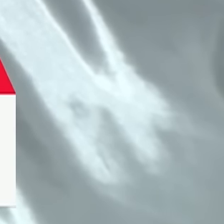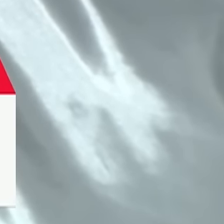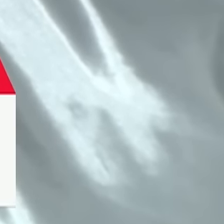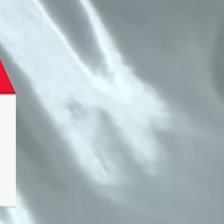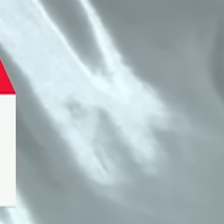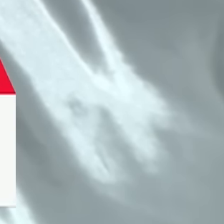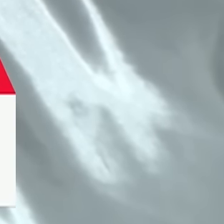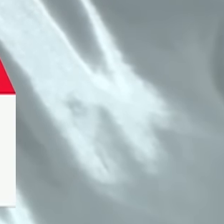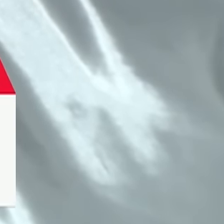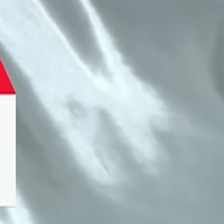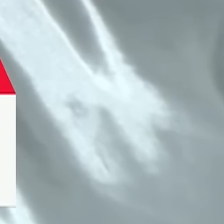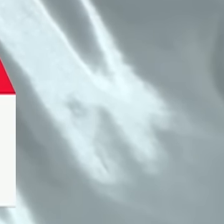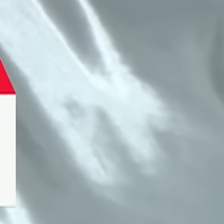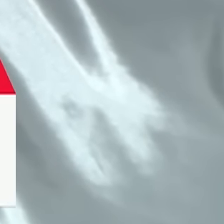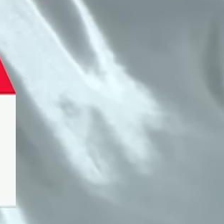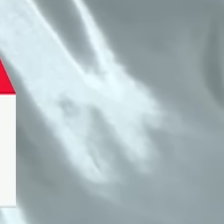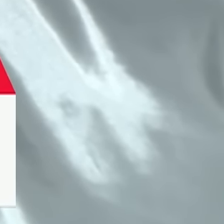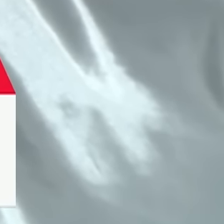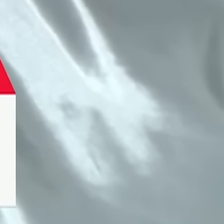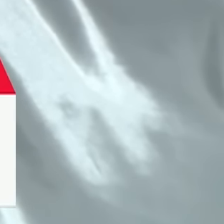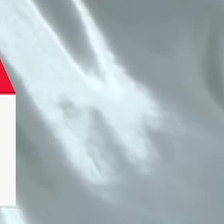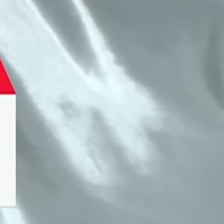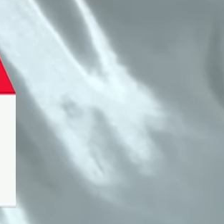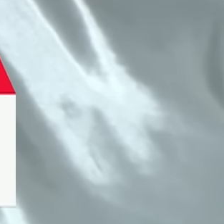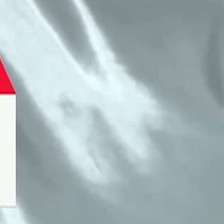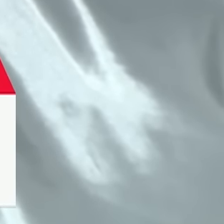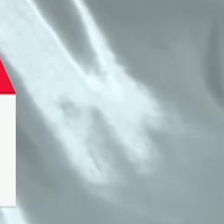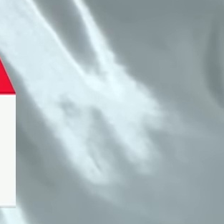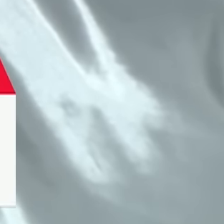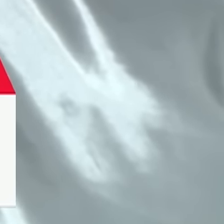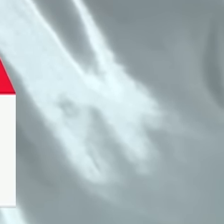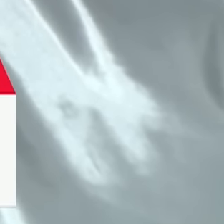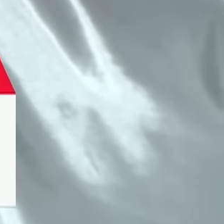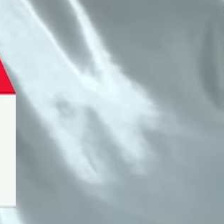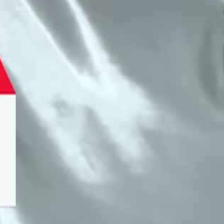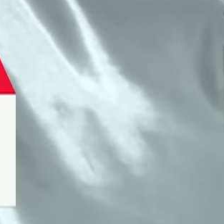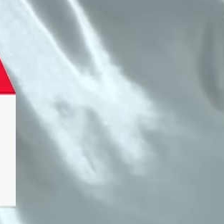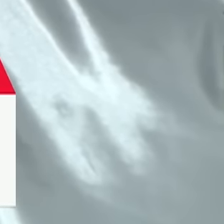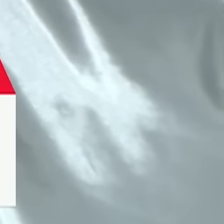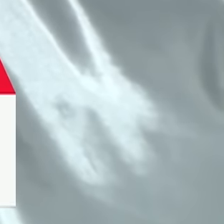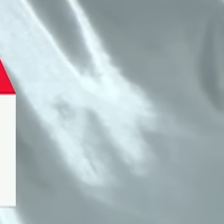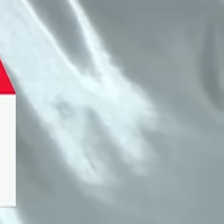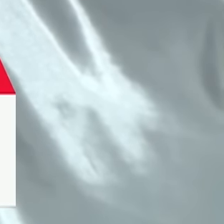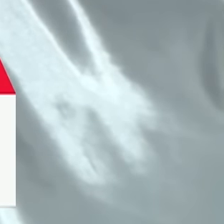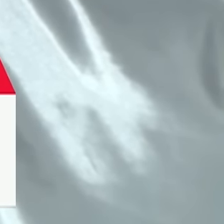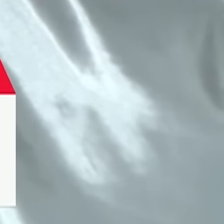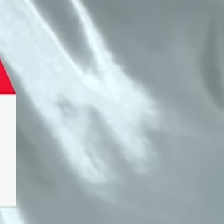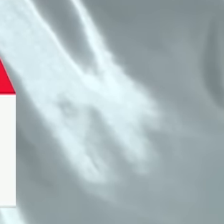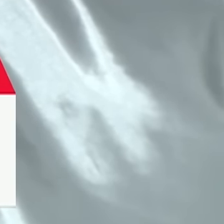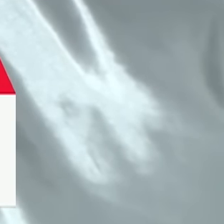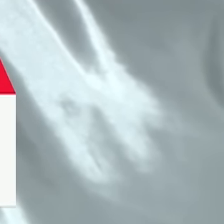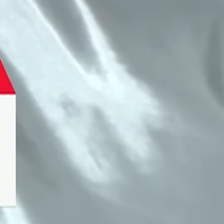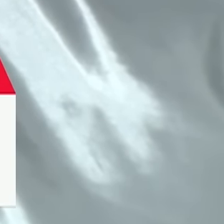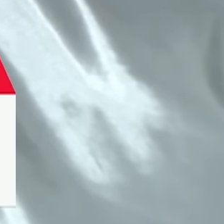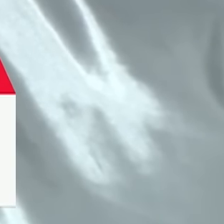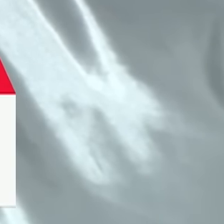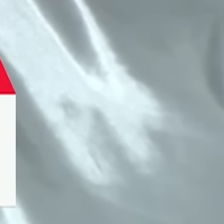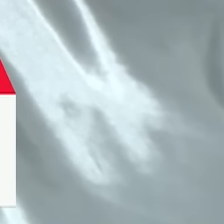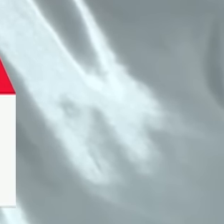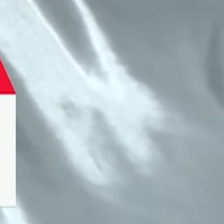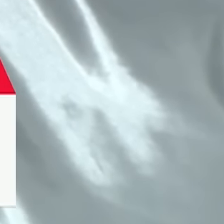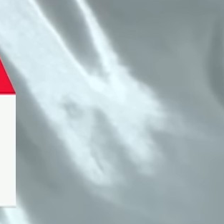siguen hablando de que la mejor política industrial es la que no existe y que el mercado se